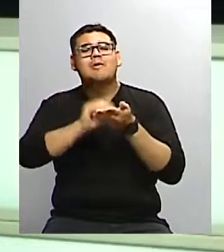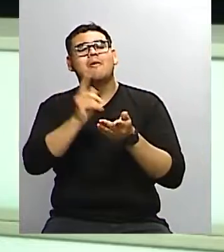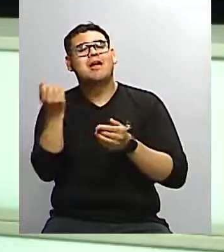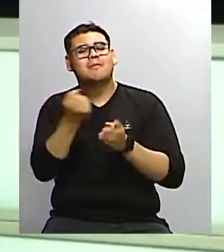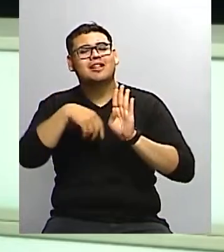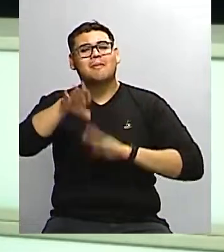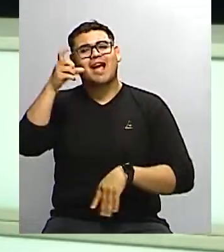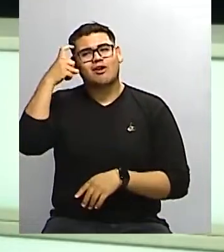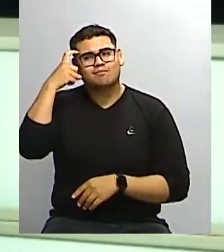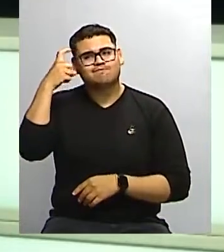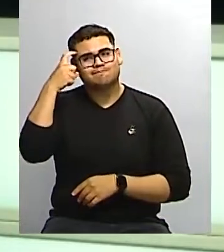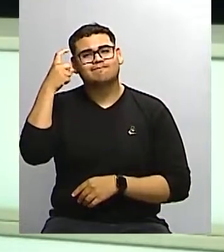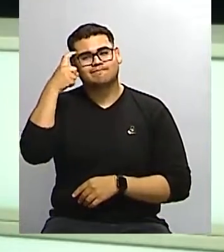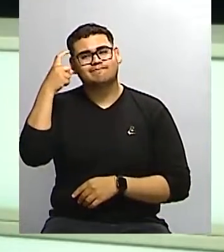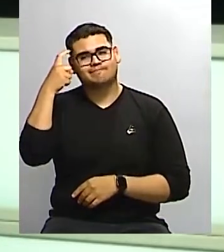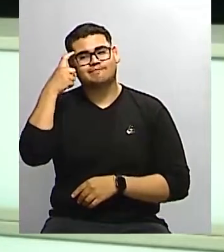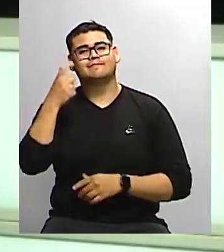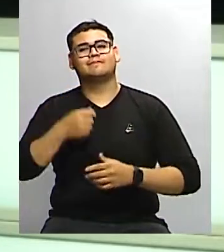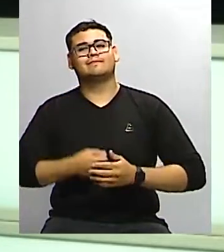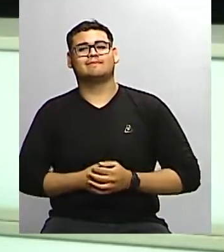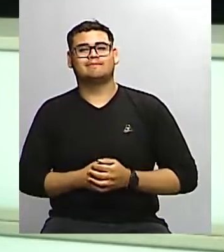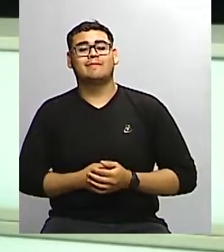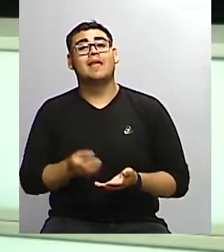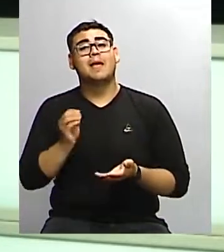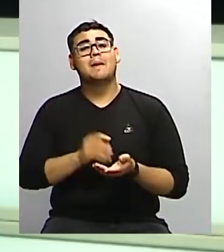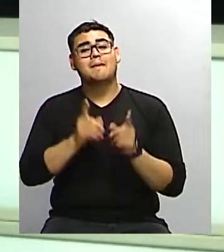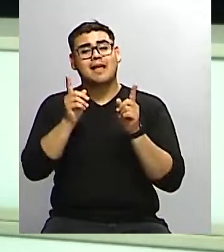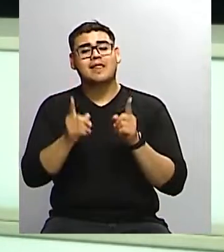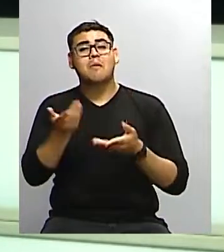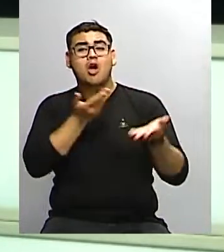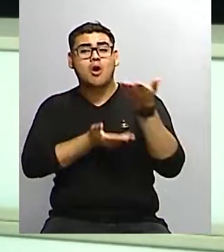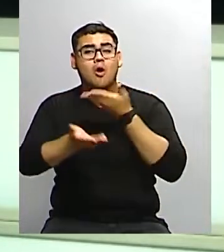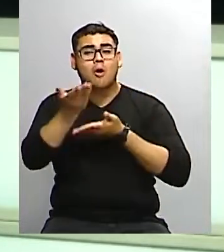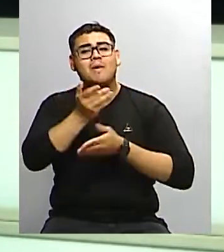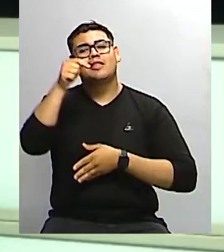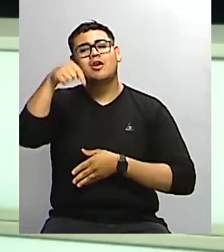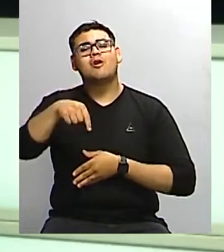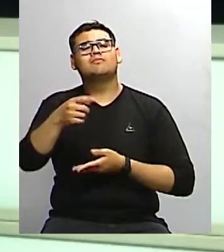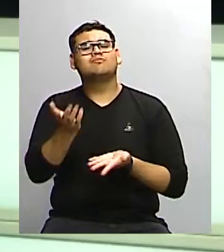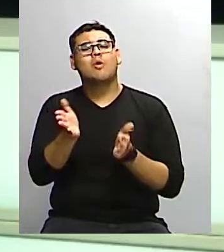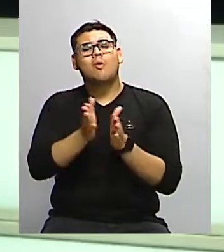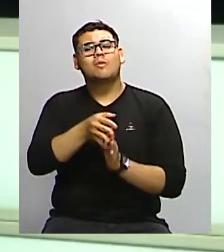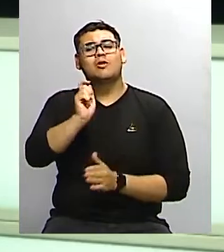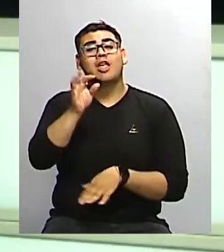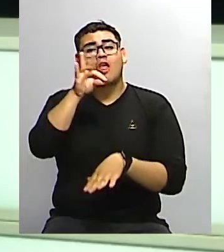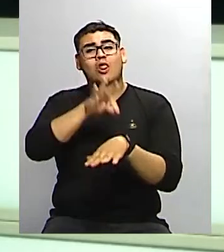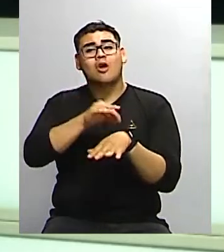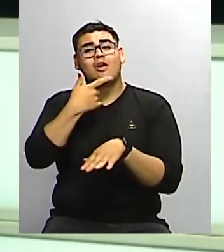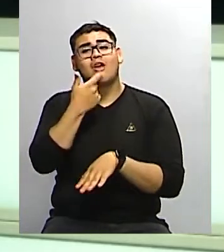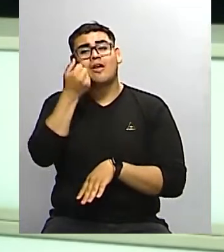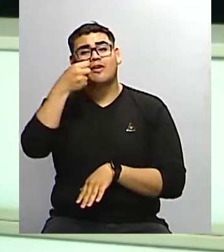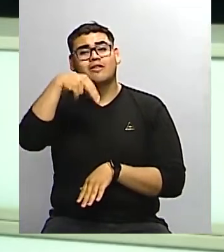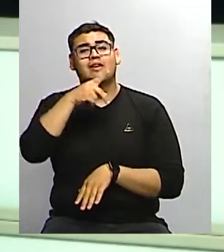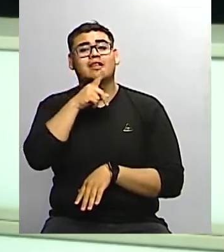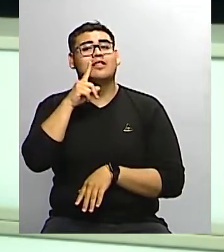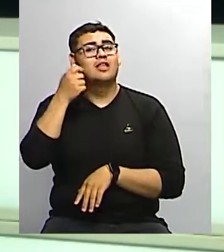conciencia sobre esto. Y por eso decidimos también compartir el programa de hoy con el doctor Santiago Rico, que es de